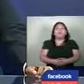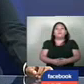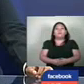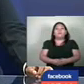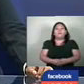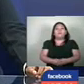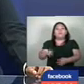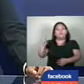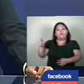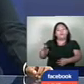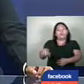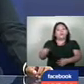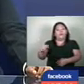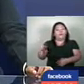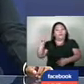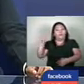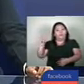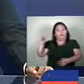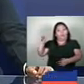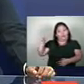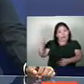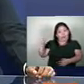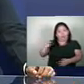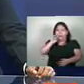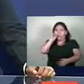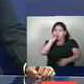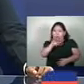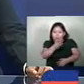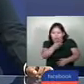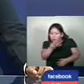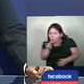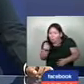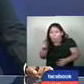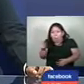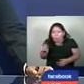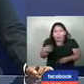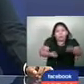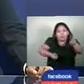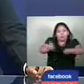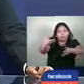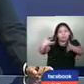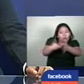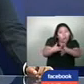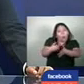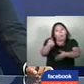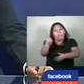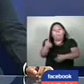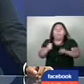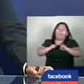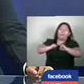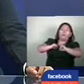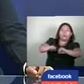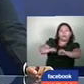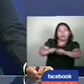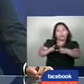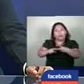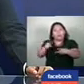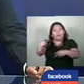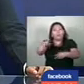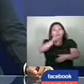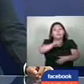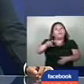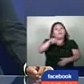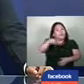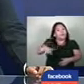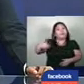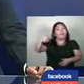Autoridades del Viceministerio de Transporte destacaron una reducción en los accidentes de tránsito en los lesionados y fallecidos por esta causa en el arranque del año.